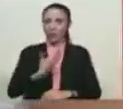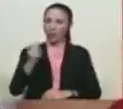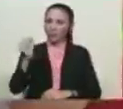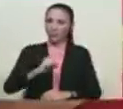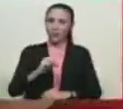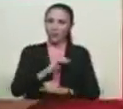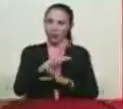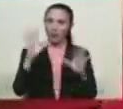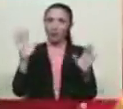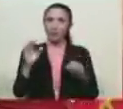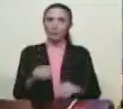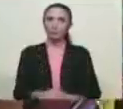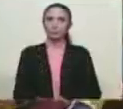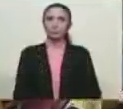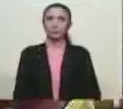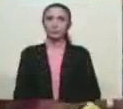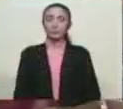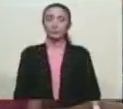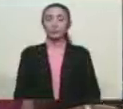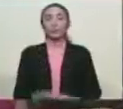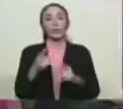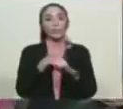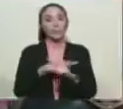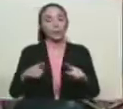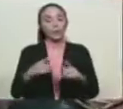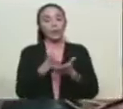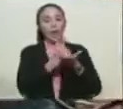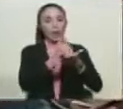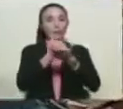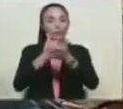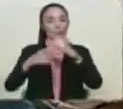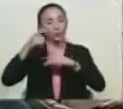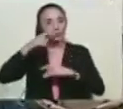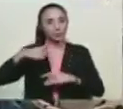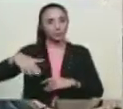puede. Pero hay que gobernar para los pueblos.